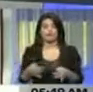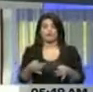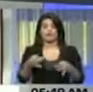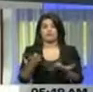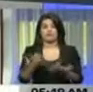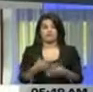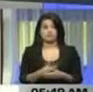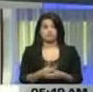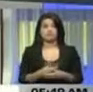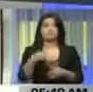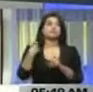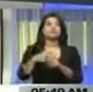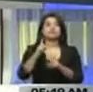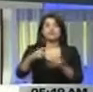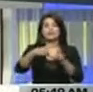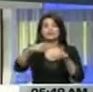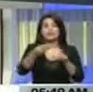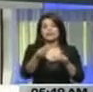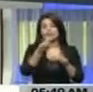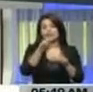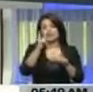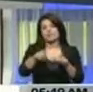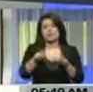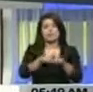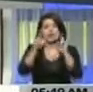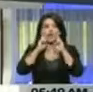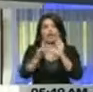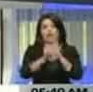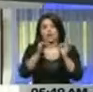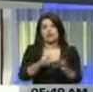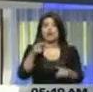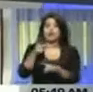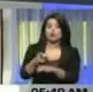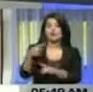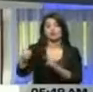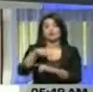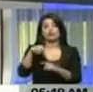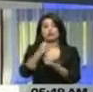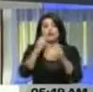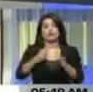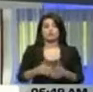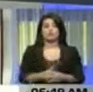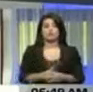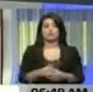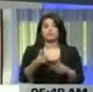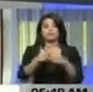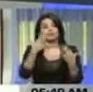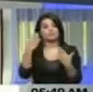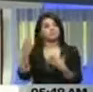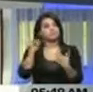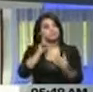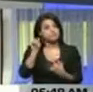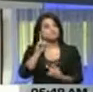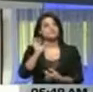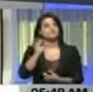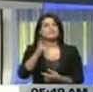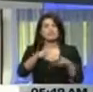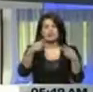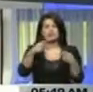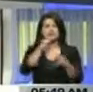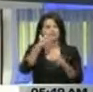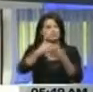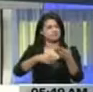empleados, y obviamente el ticket de alimentación, que es legal, que es obligatorio para cada uno de los trabajadores. Es decir, que una matriz de opinión completamente falsa, y